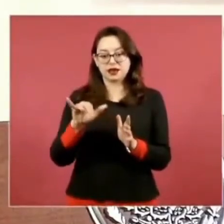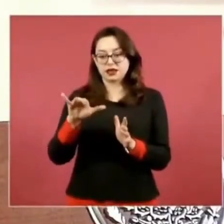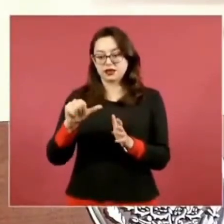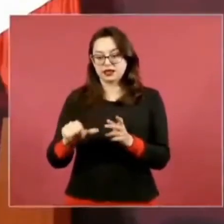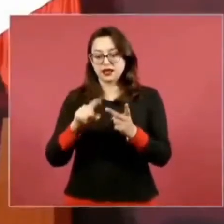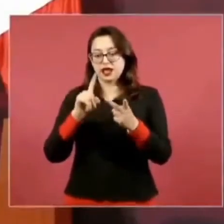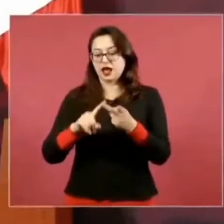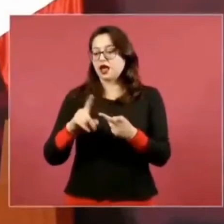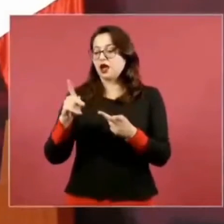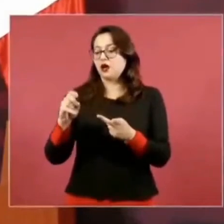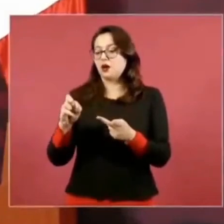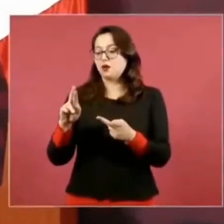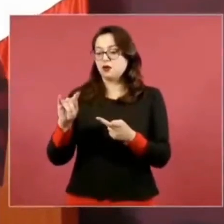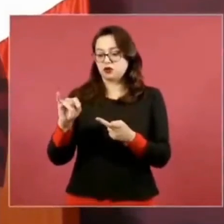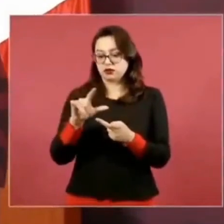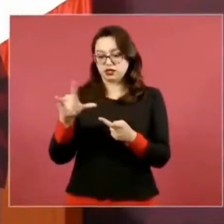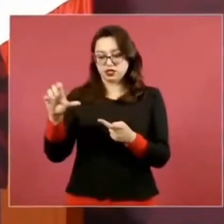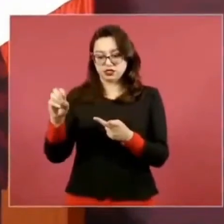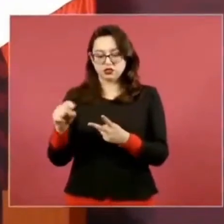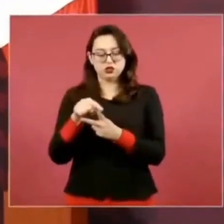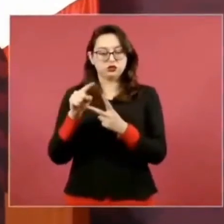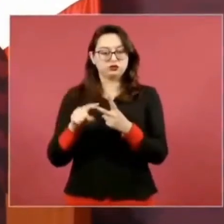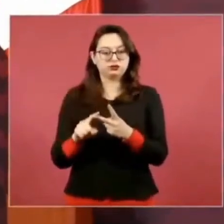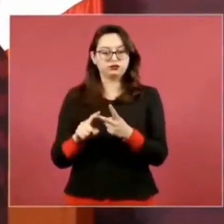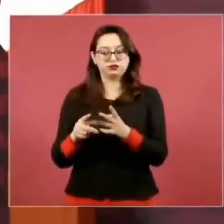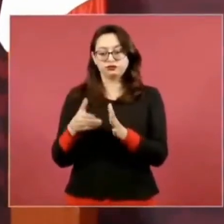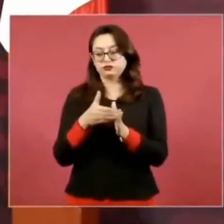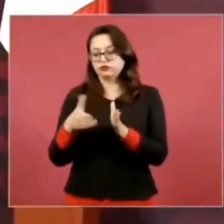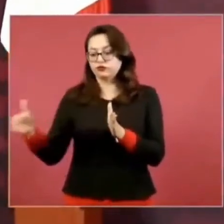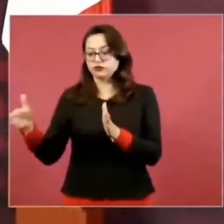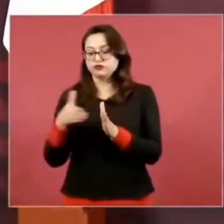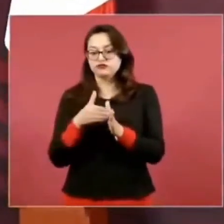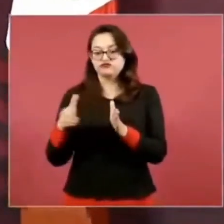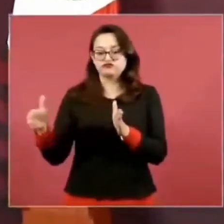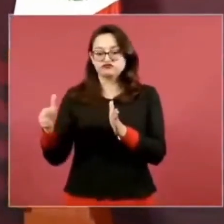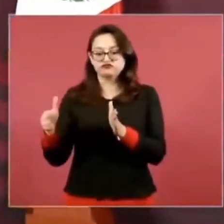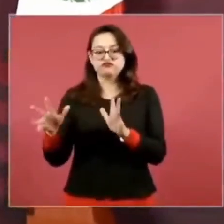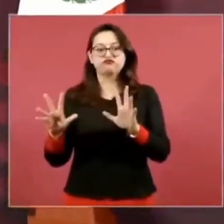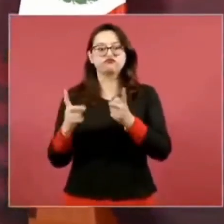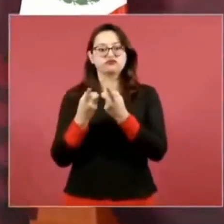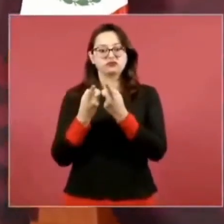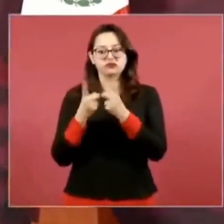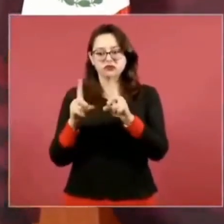Portillo, que se le conoció como desarrollo compartido.